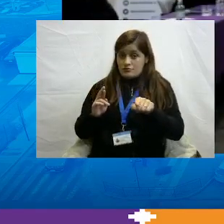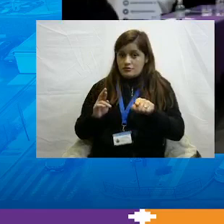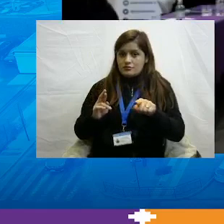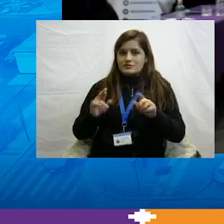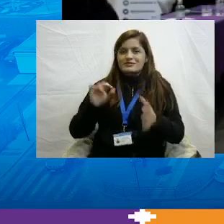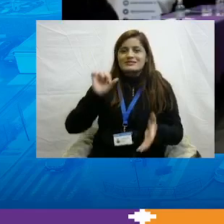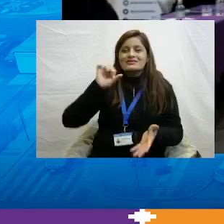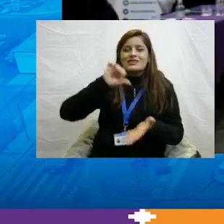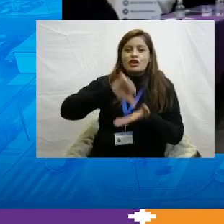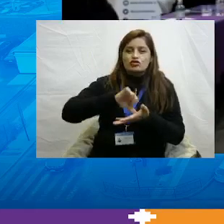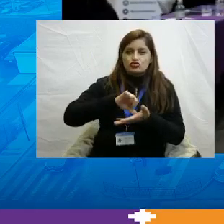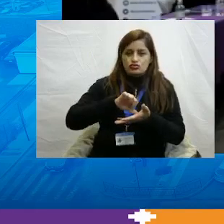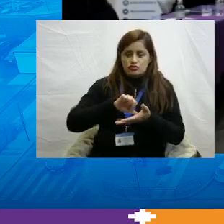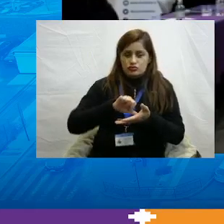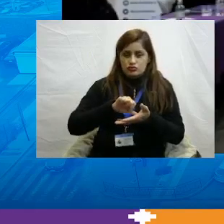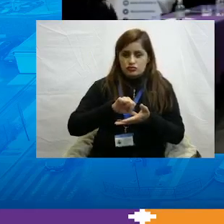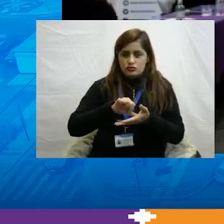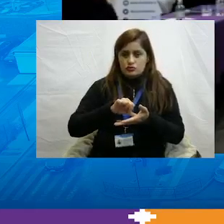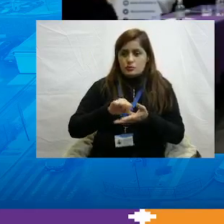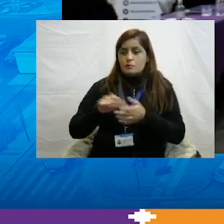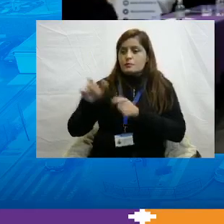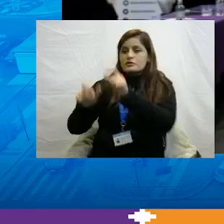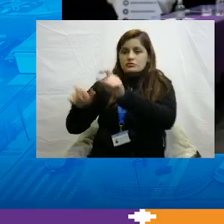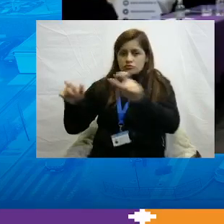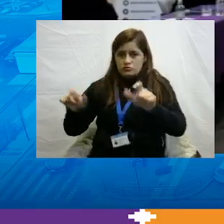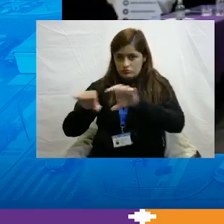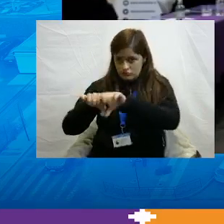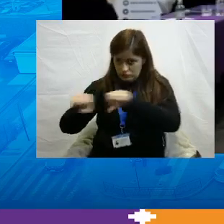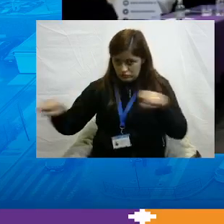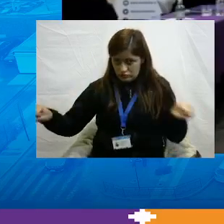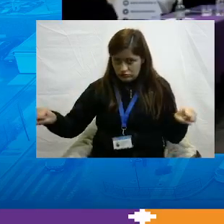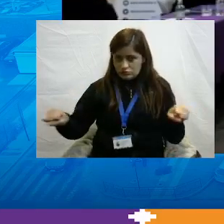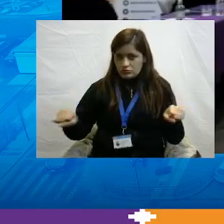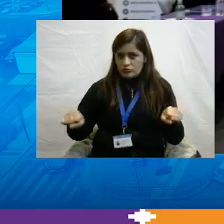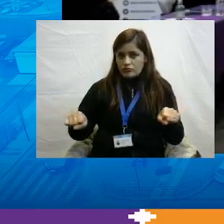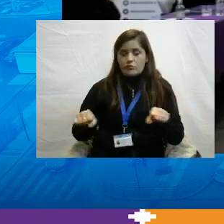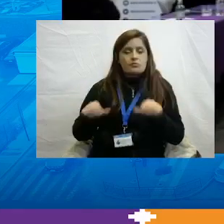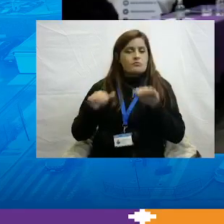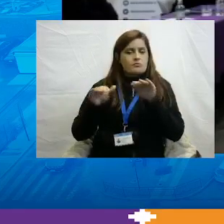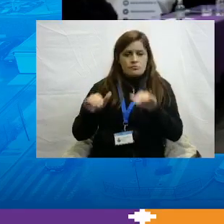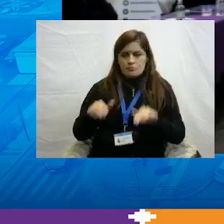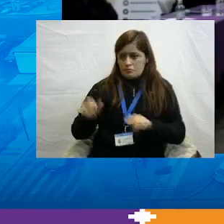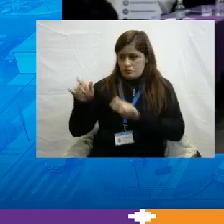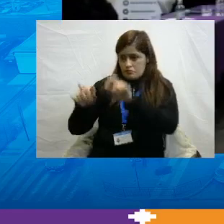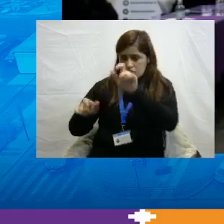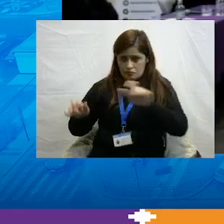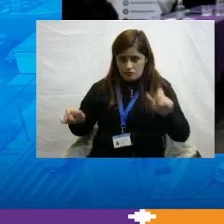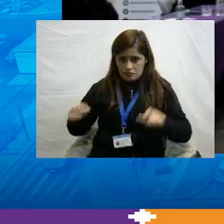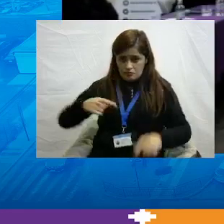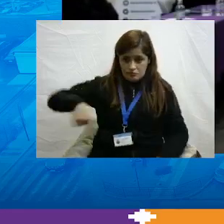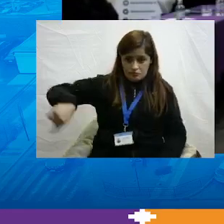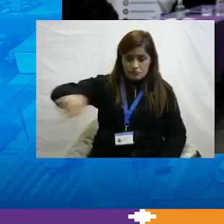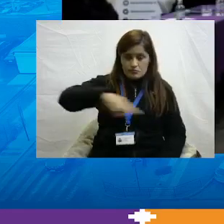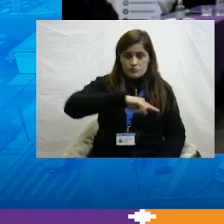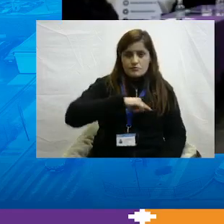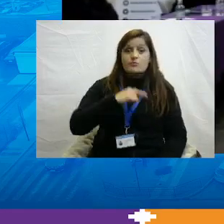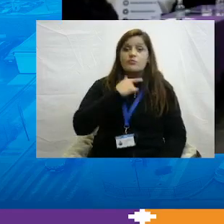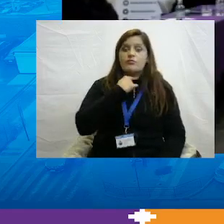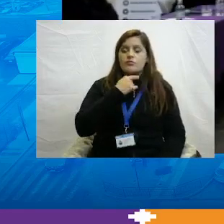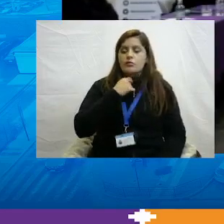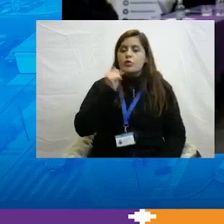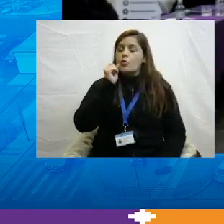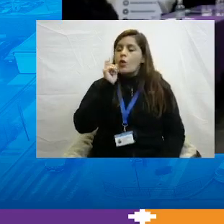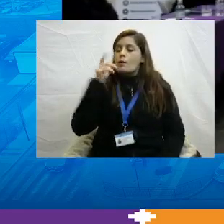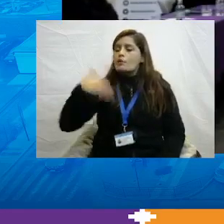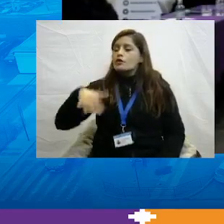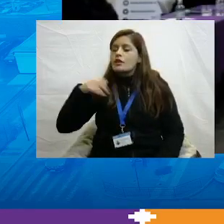centro comunitario con la comunidad. Pero dado que las mismas vecinas y vecinas, las distintas agrupaciones priorizan los proyectos porque